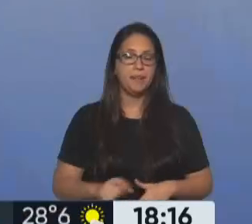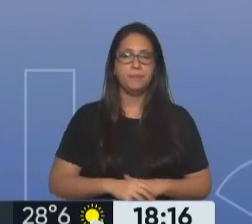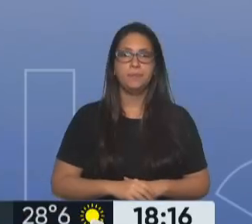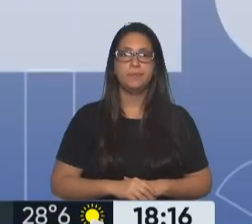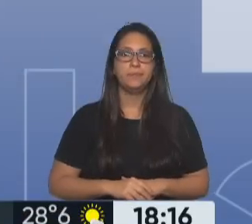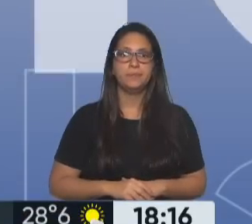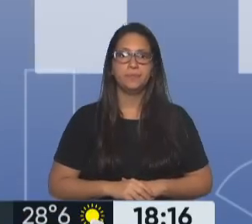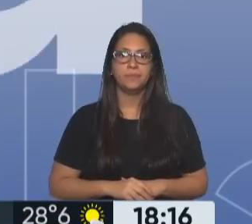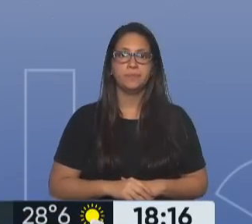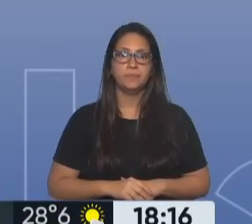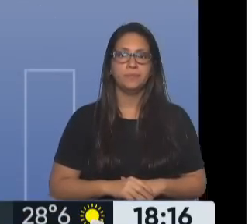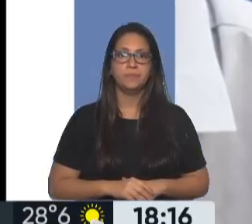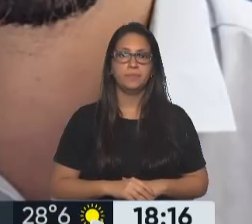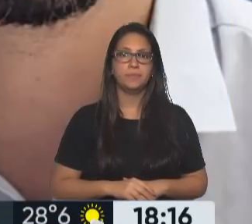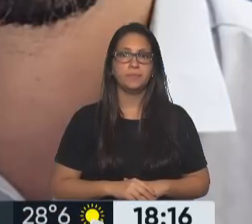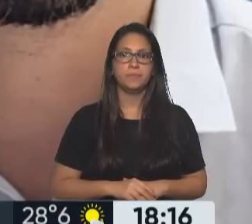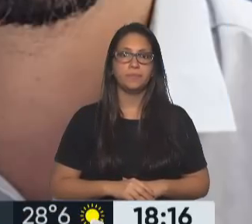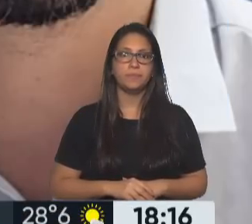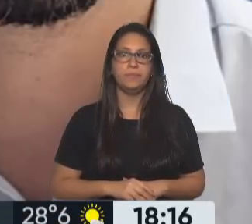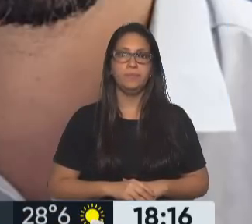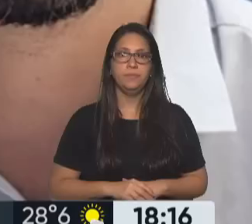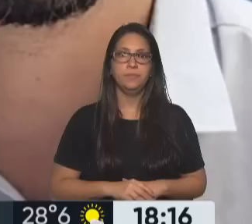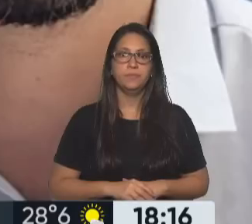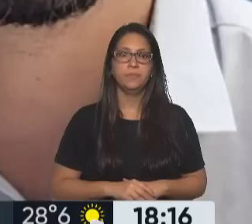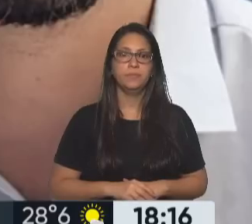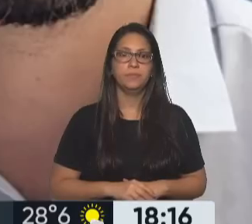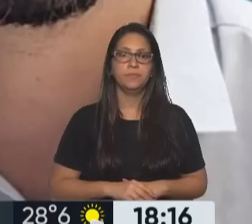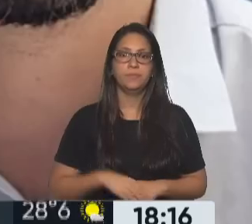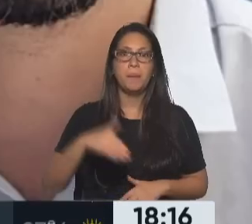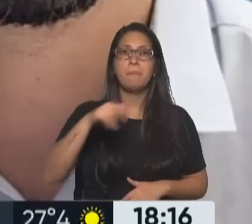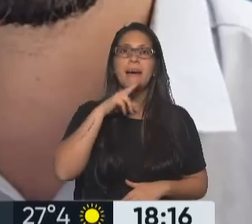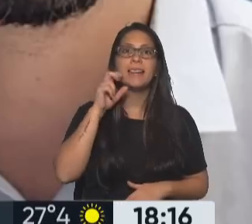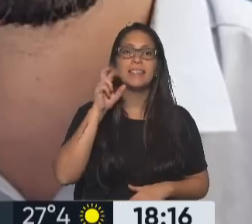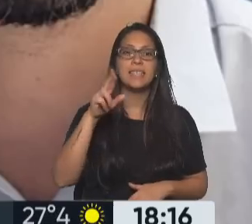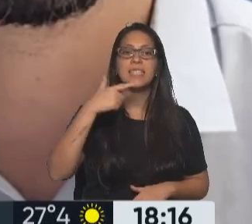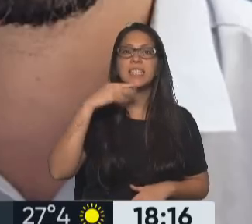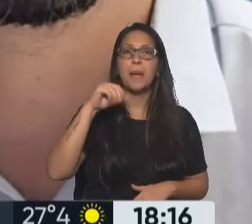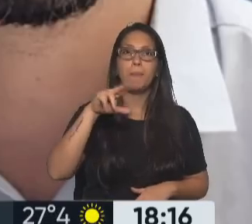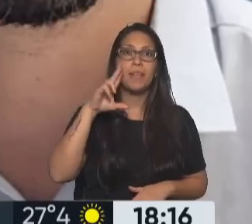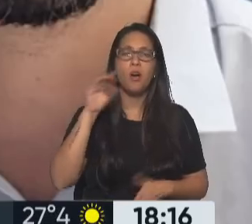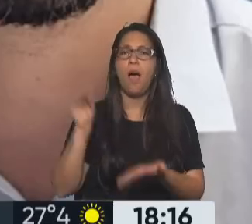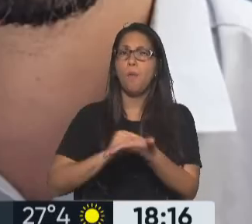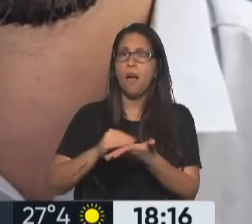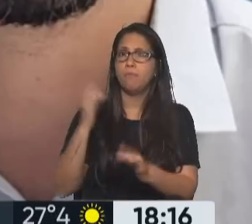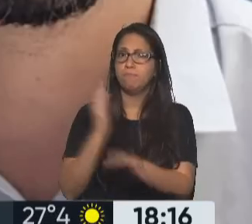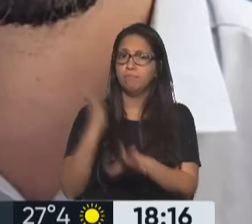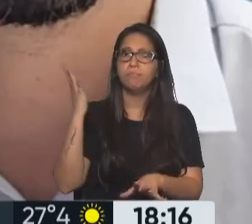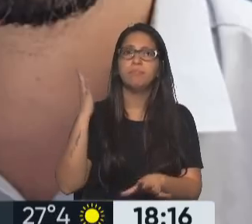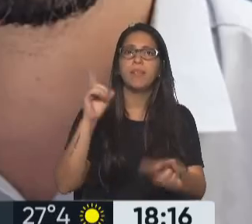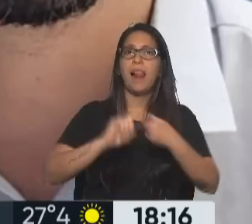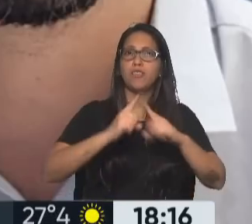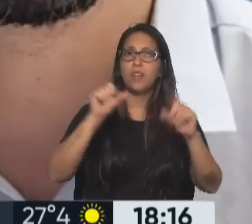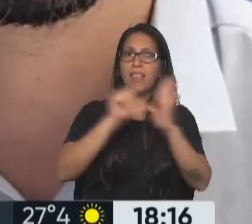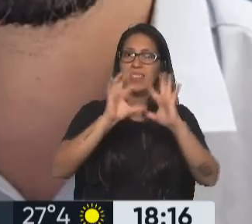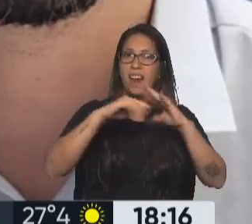ver, allí está la ficha de nuestro invitado. Estamos con Martínez Chapiro, es abogado, especialista en relaciones internacionales,